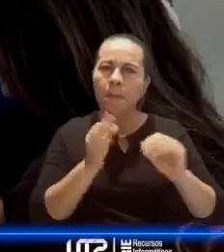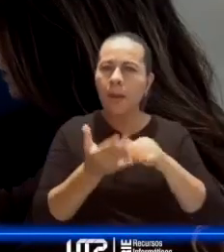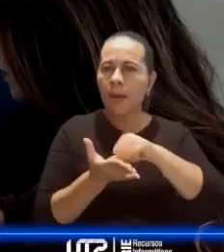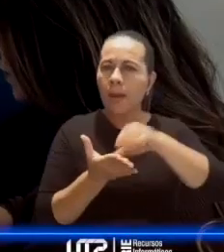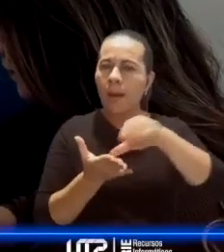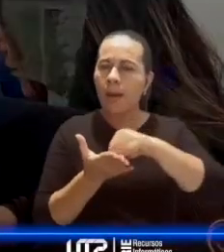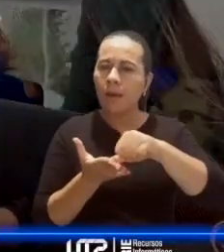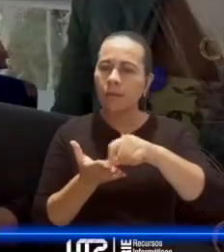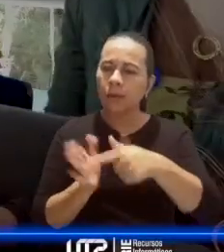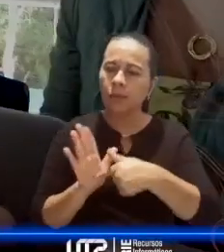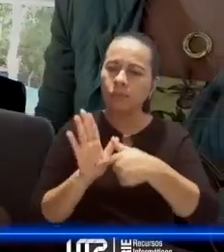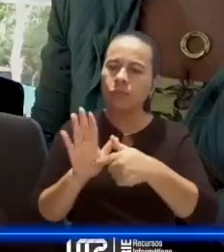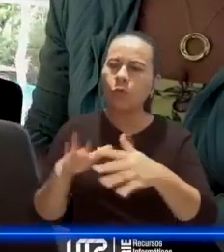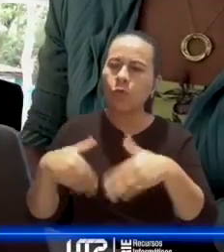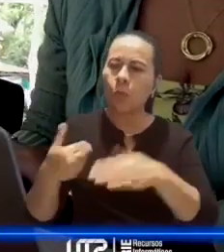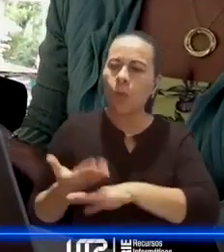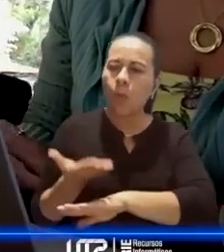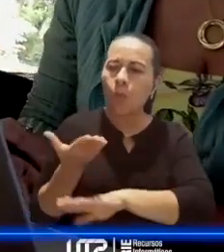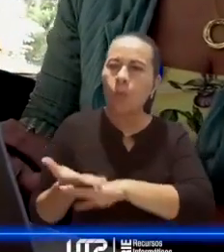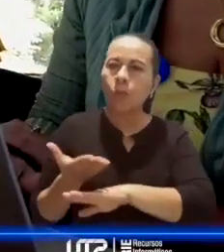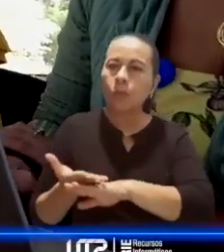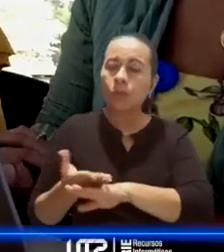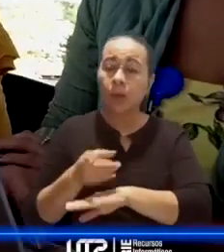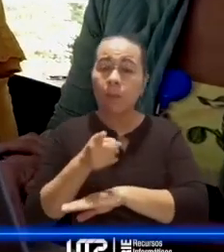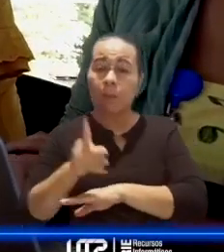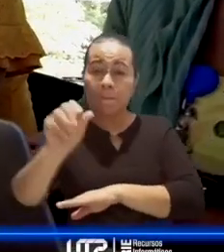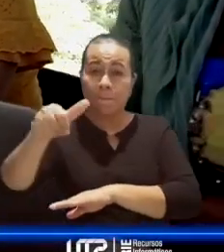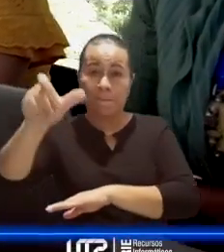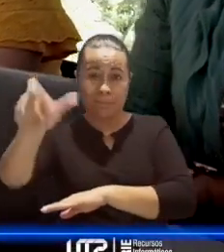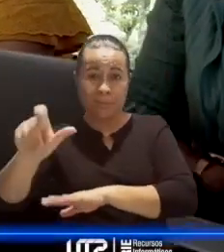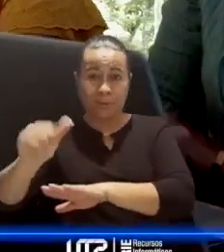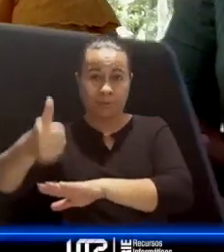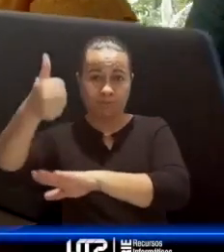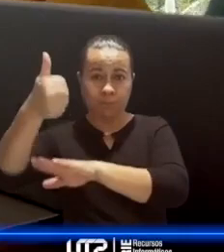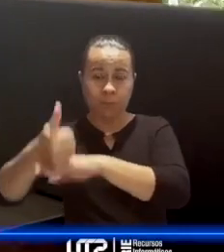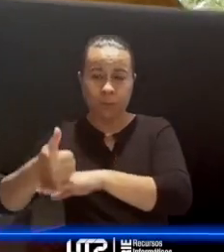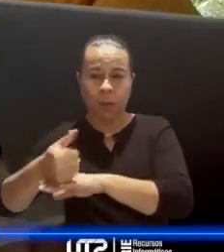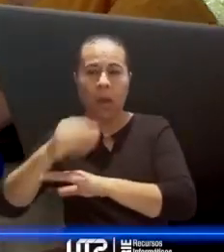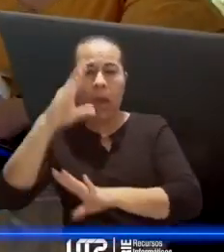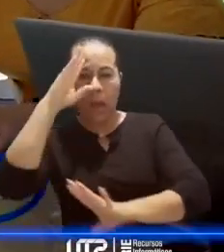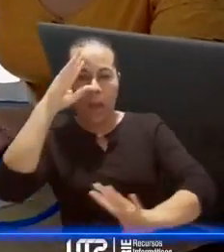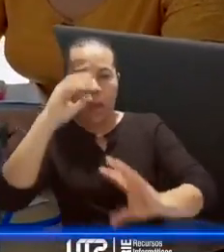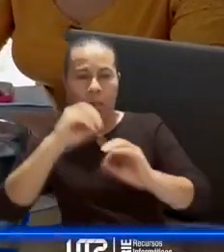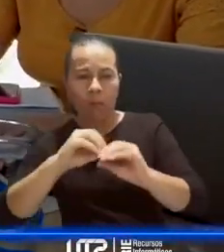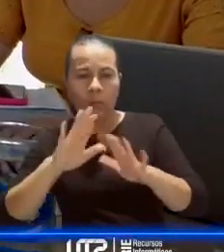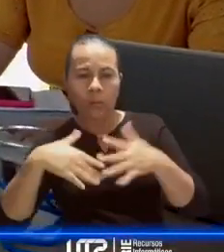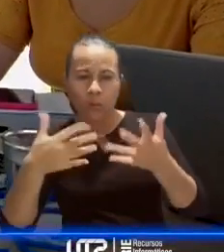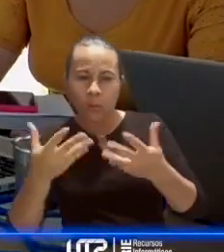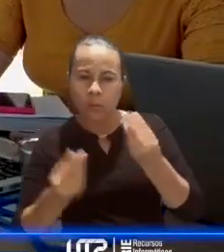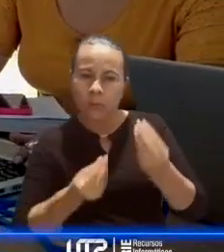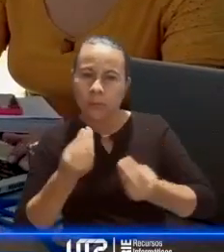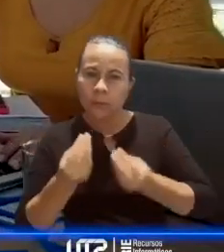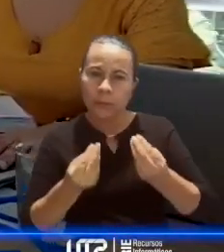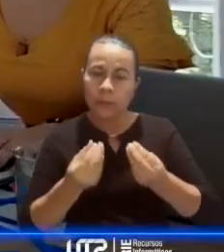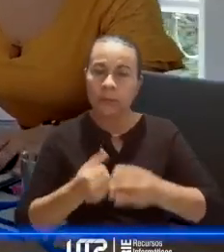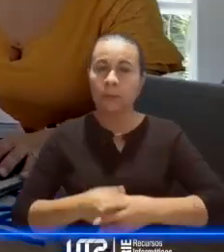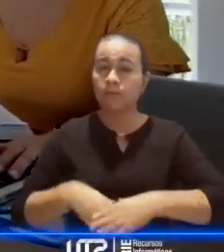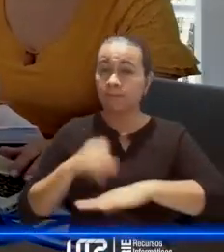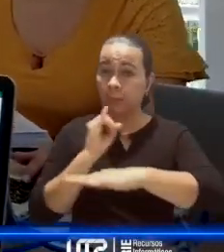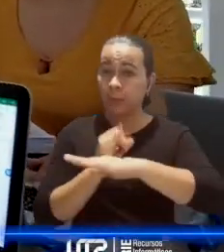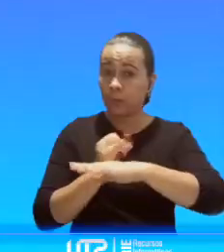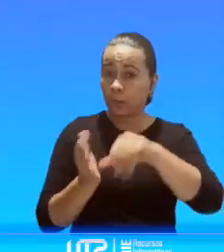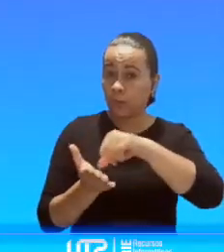necesidades y programar los gastos, presentando una propuesta al rector, quien determina los ajustes en cumplimiento de los planes